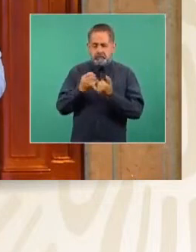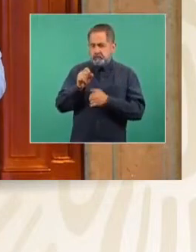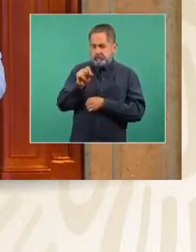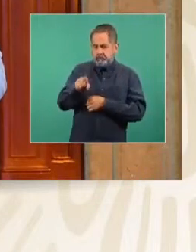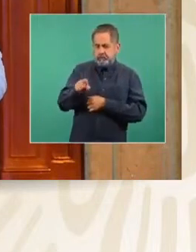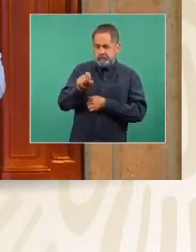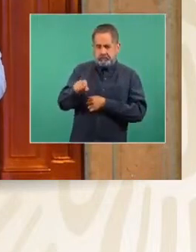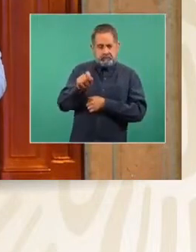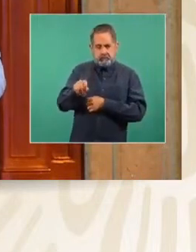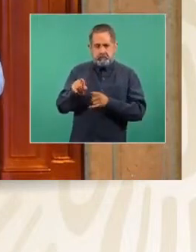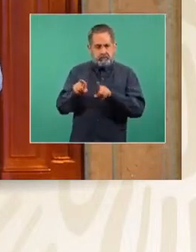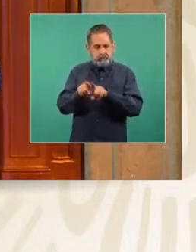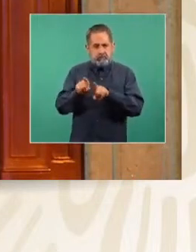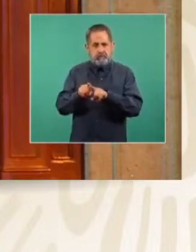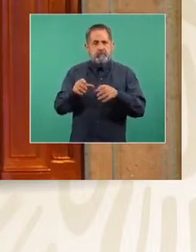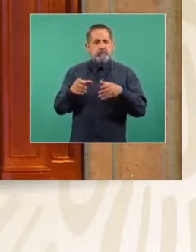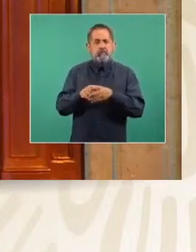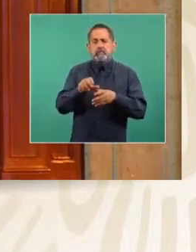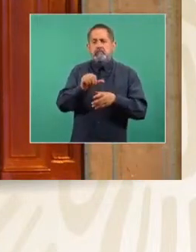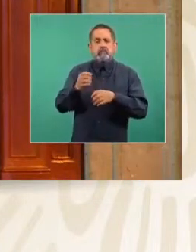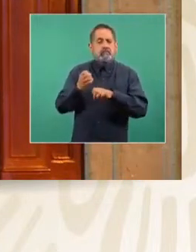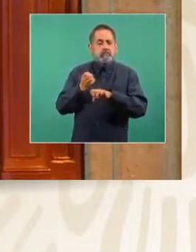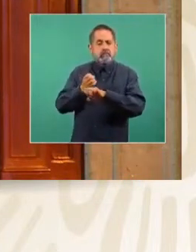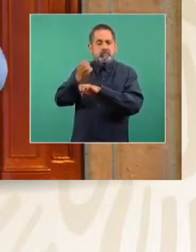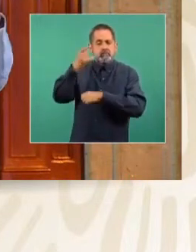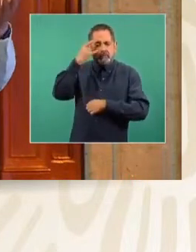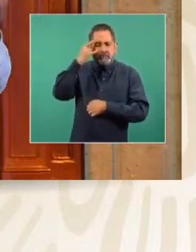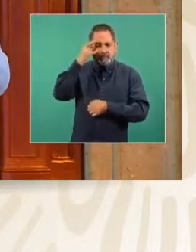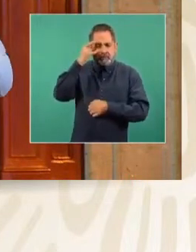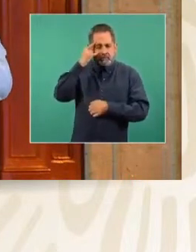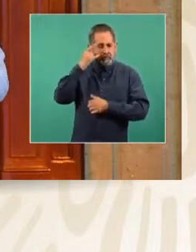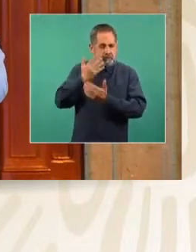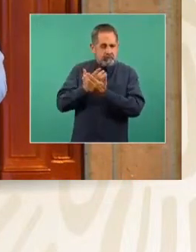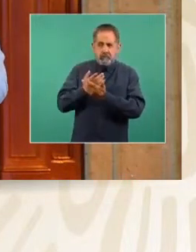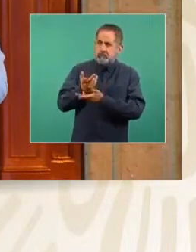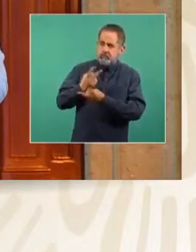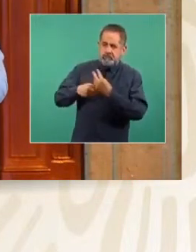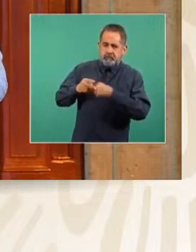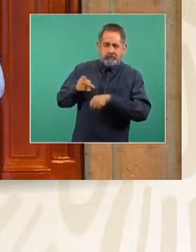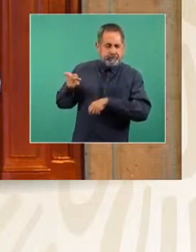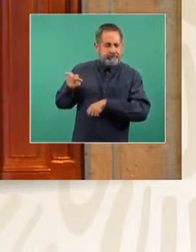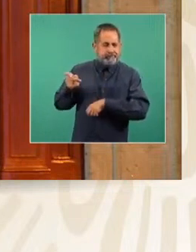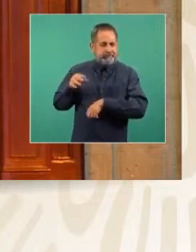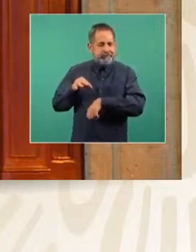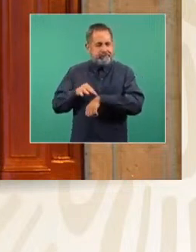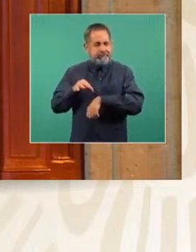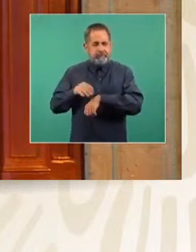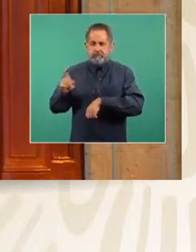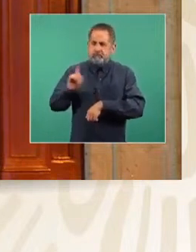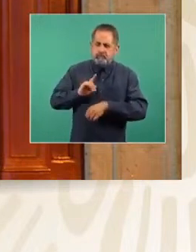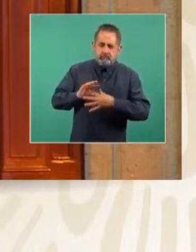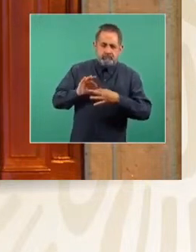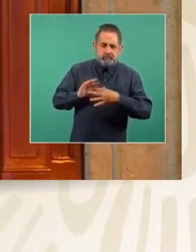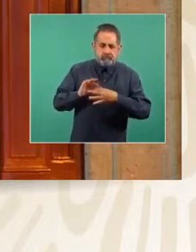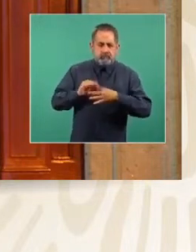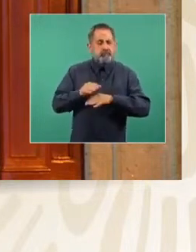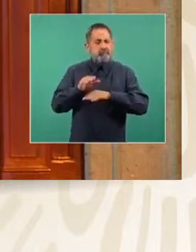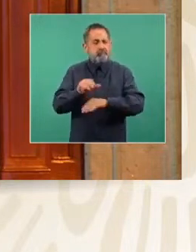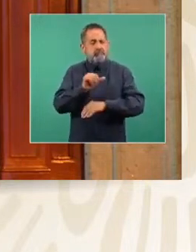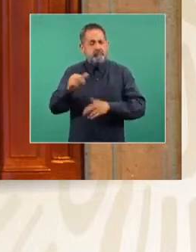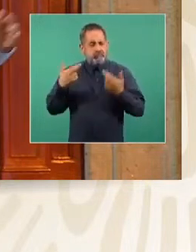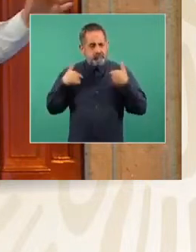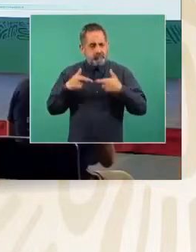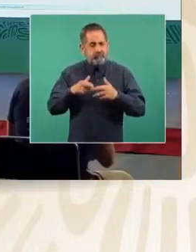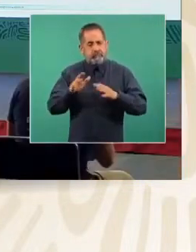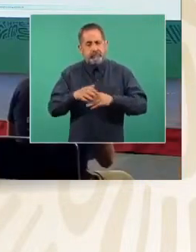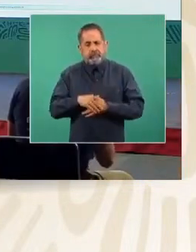al grupo precisamente de la entidad de Campeche, que hoy día nos acompaña, de seguro nos van a comentar también algo en relación a